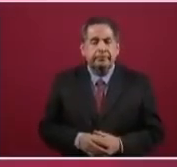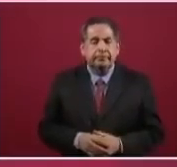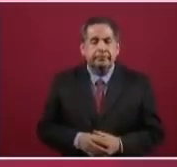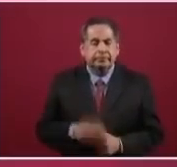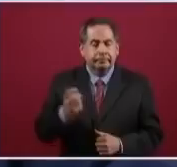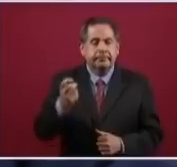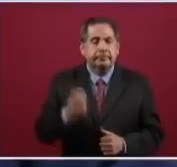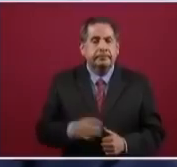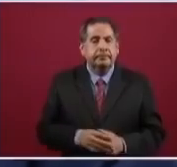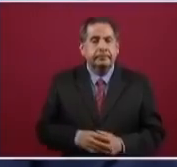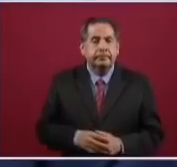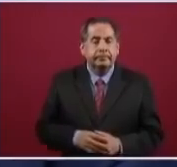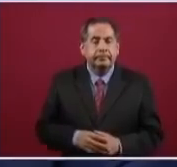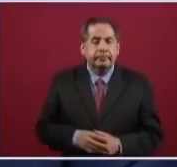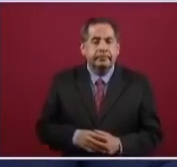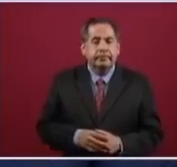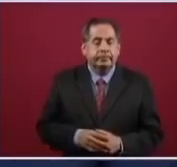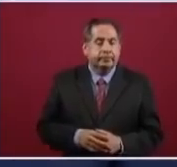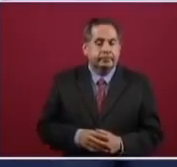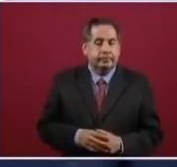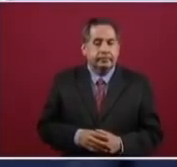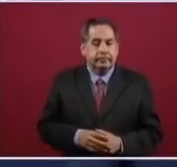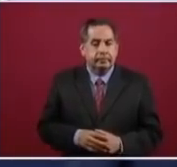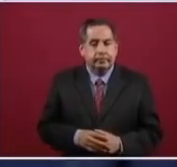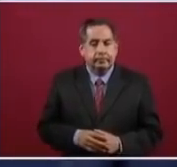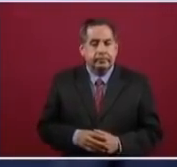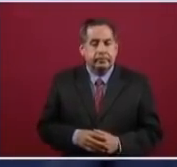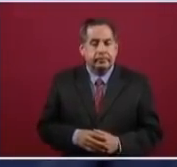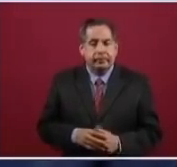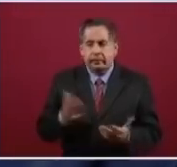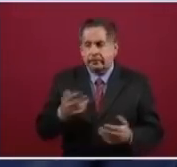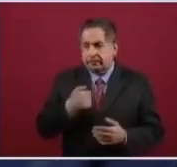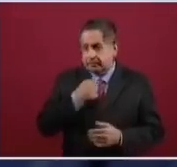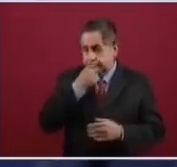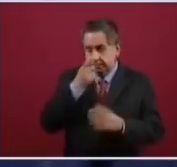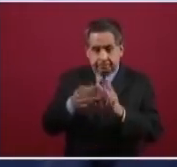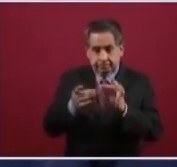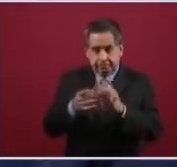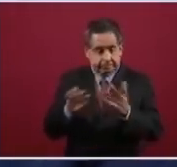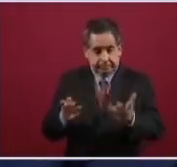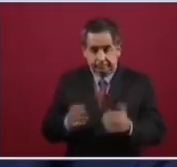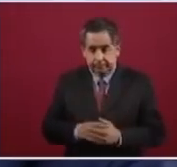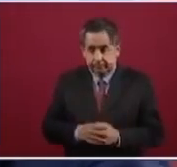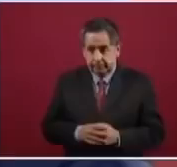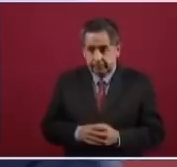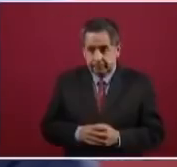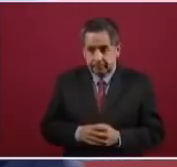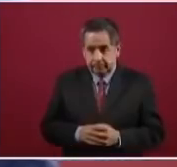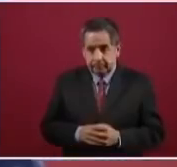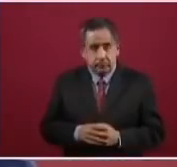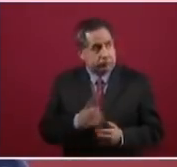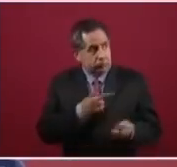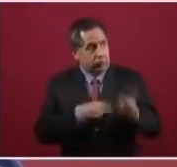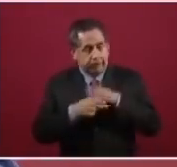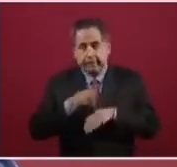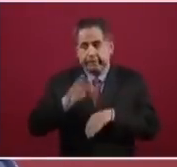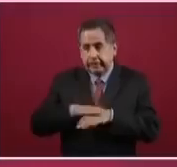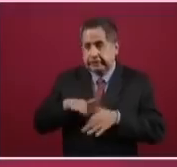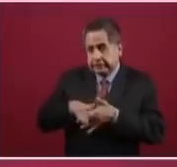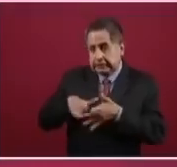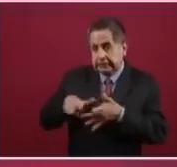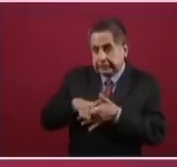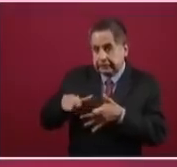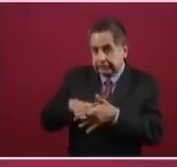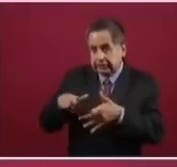entonces este que les dije pues ahora voy a venir más seguido